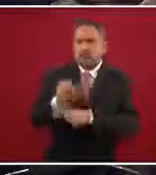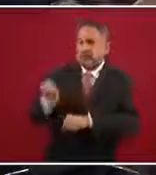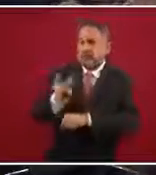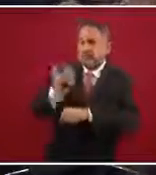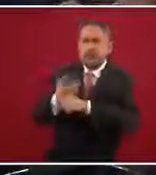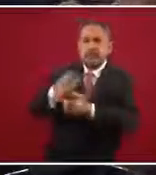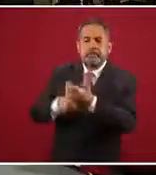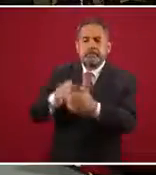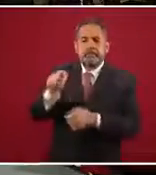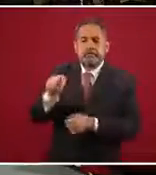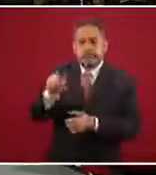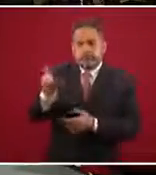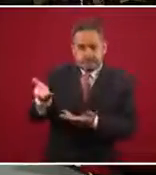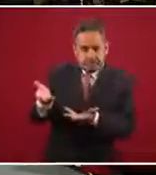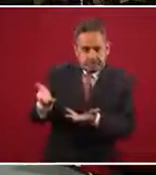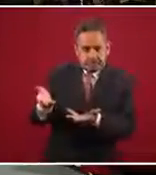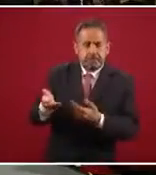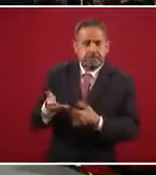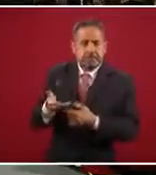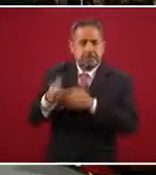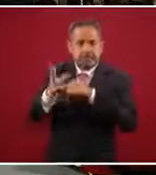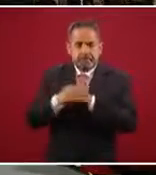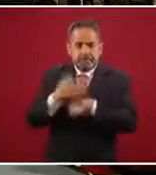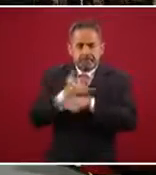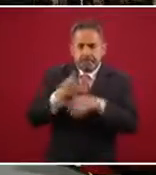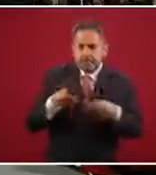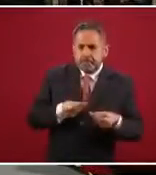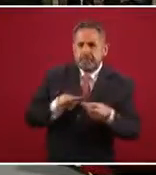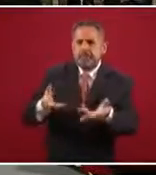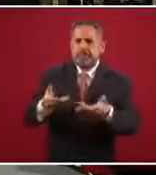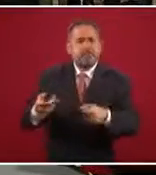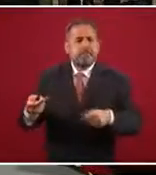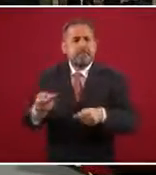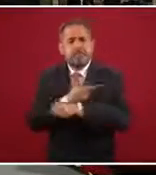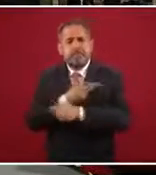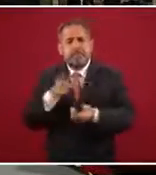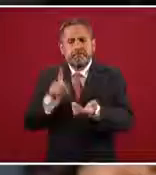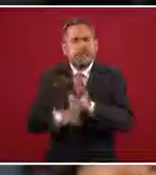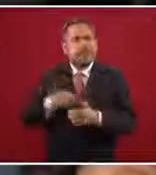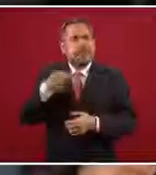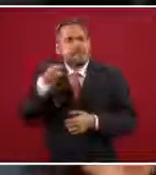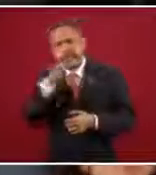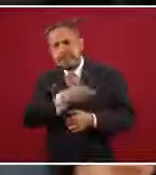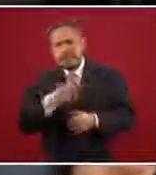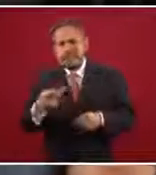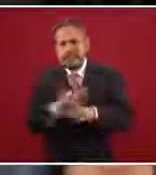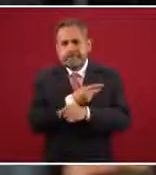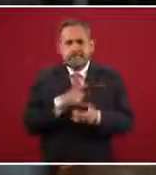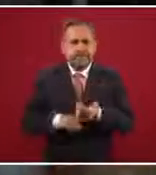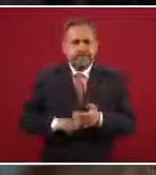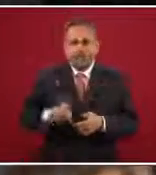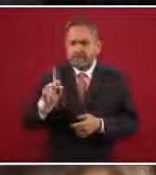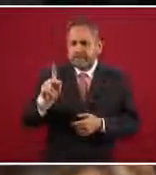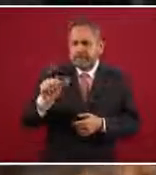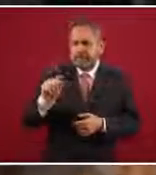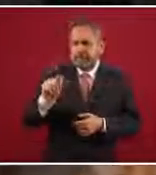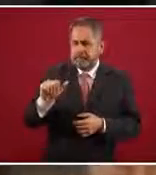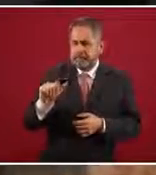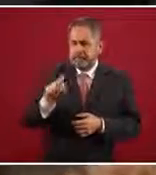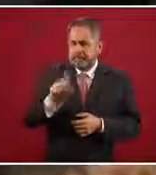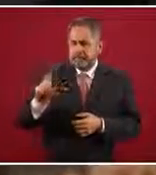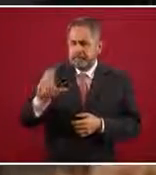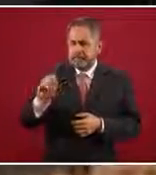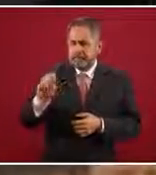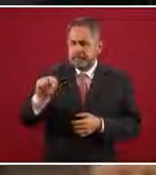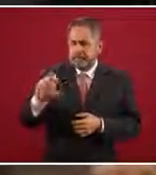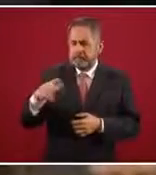el trabajo le llamaría alcalde me gustaría que nos informará sobre la situación que se guarda en pasta de conchos y cómo